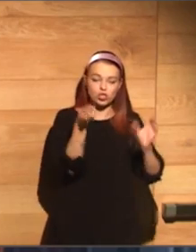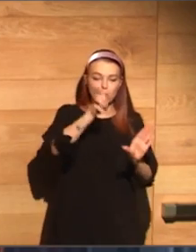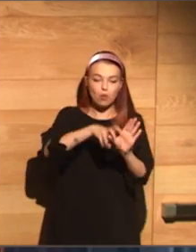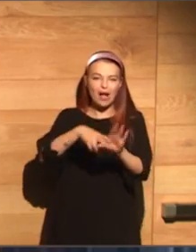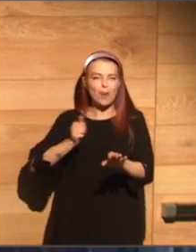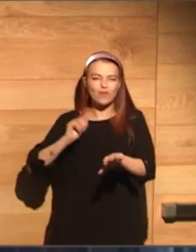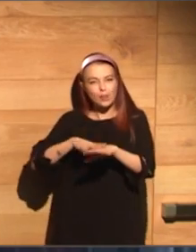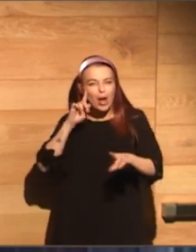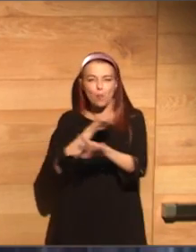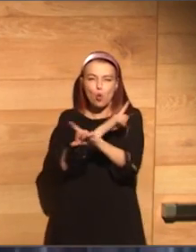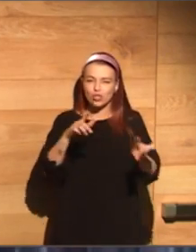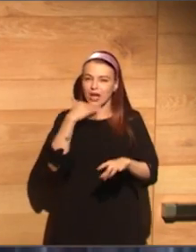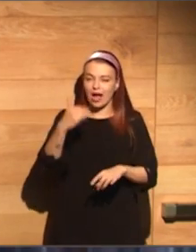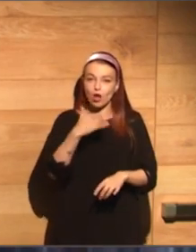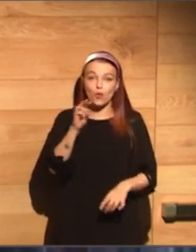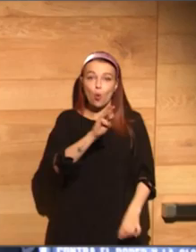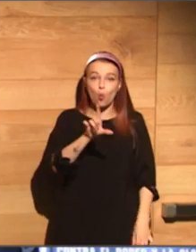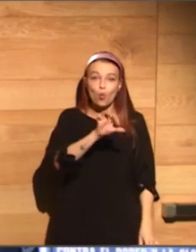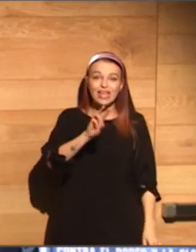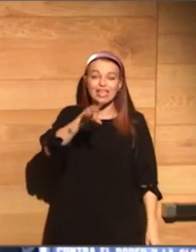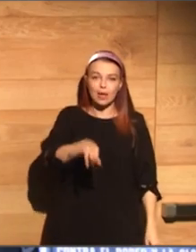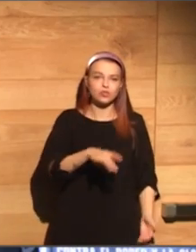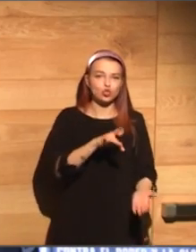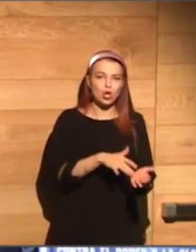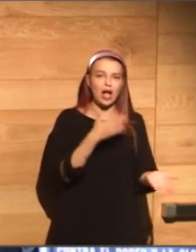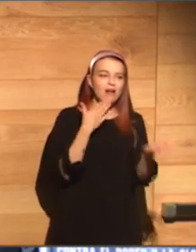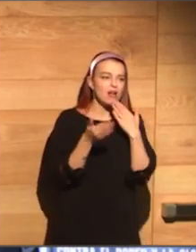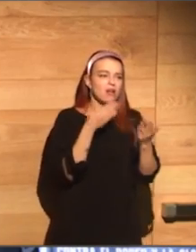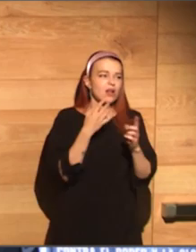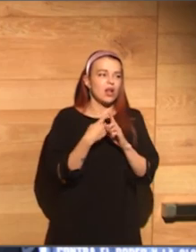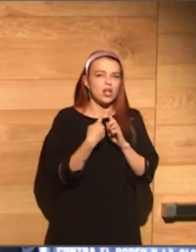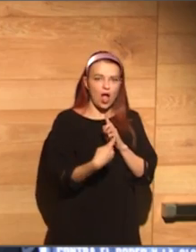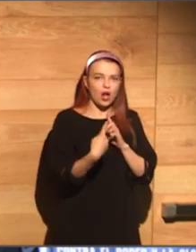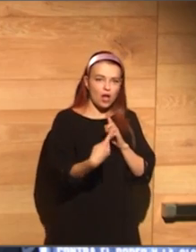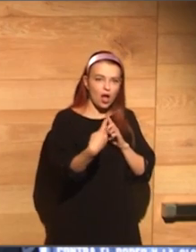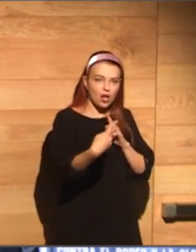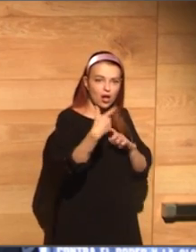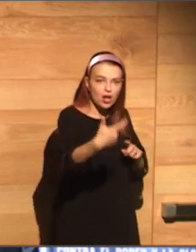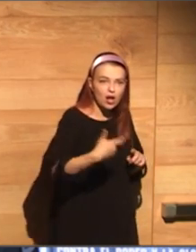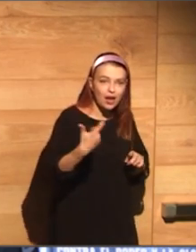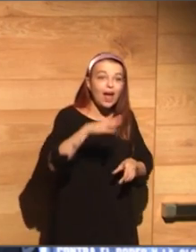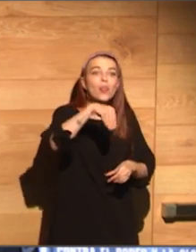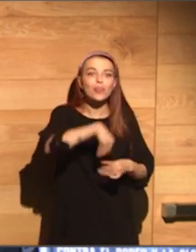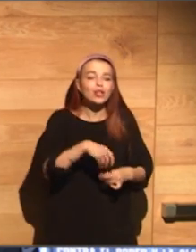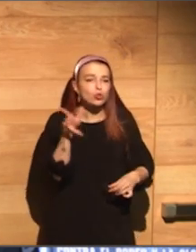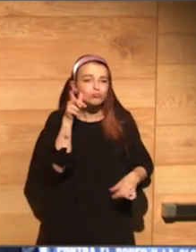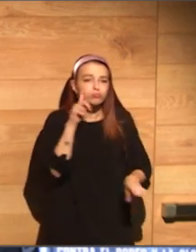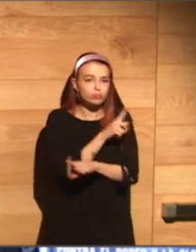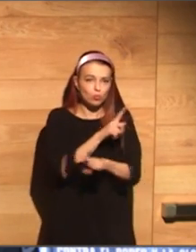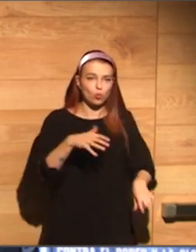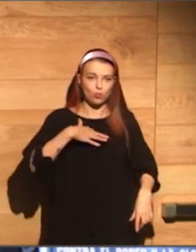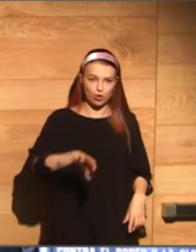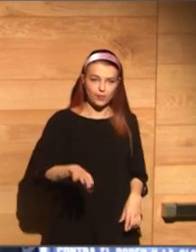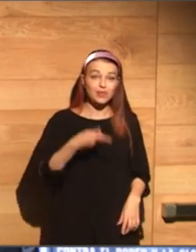Y da igual, que Williams pone música a escenas de diálogos larguísimas. Sí, por eso. Y los va puntuando de una forma prácticamente invisible. Sucede también